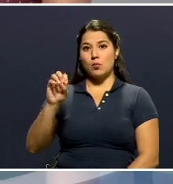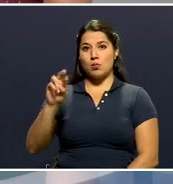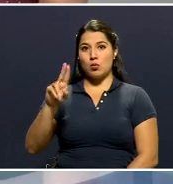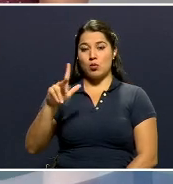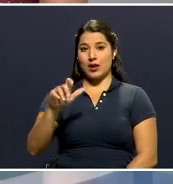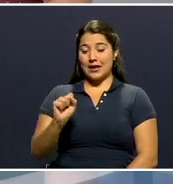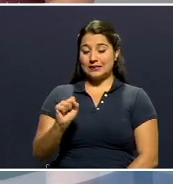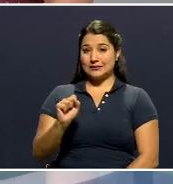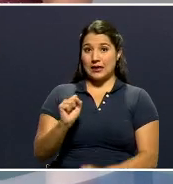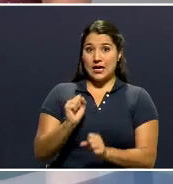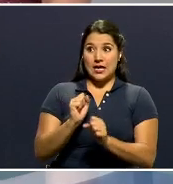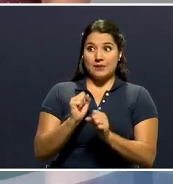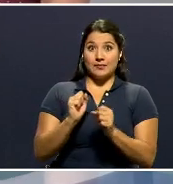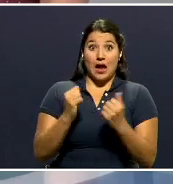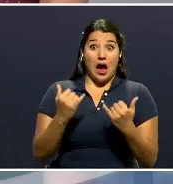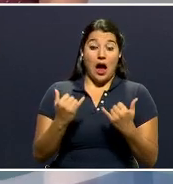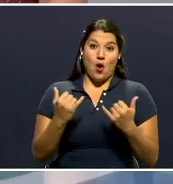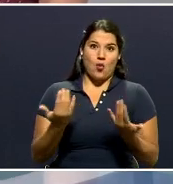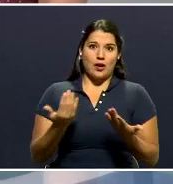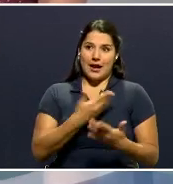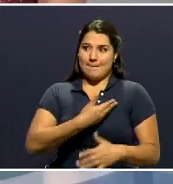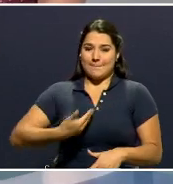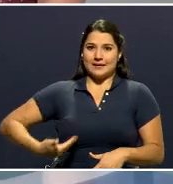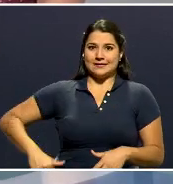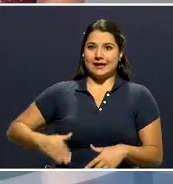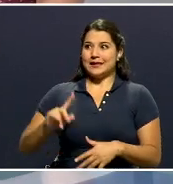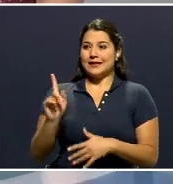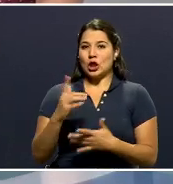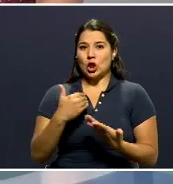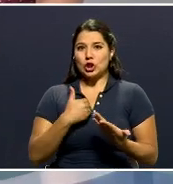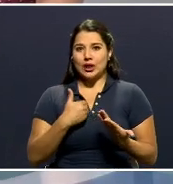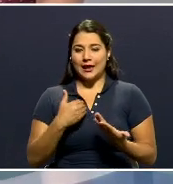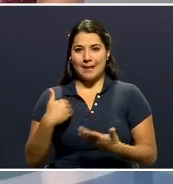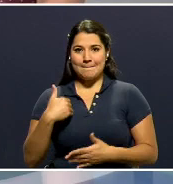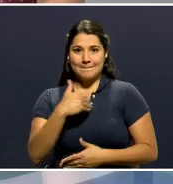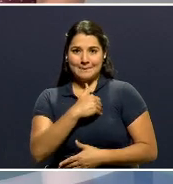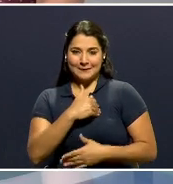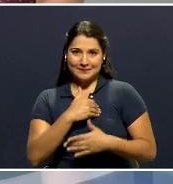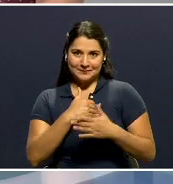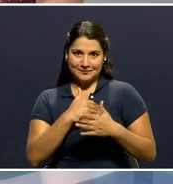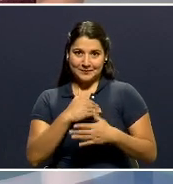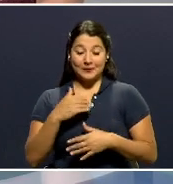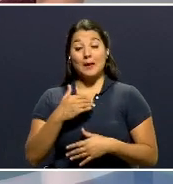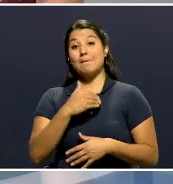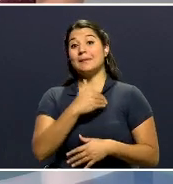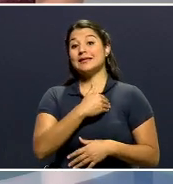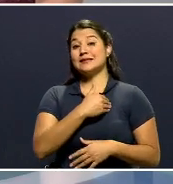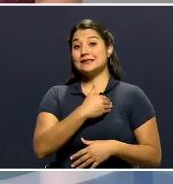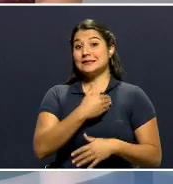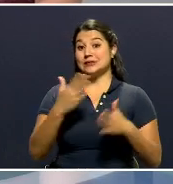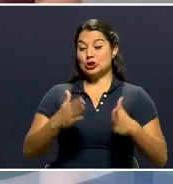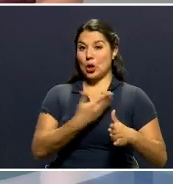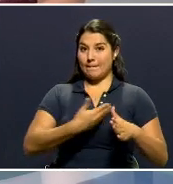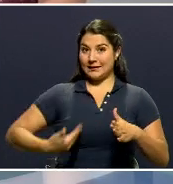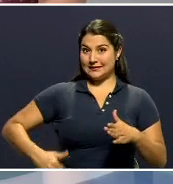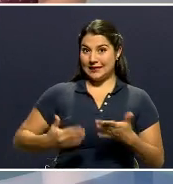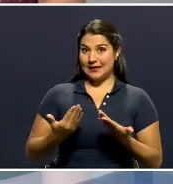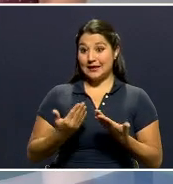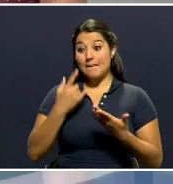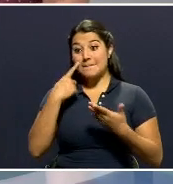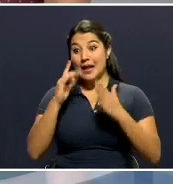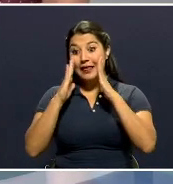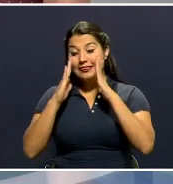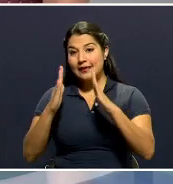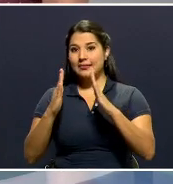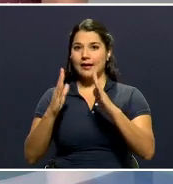al presidente sin interlocutor con la Asamblea Legislativa en un momento político decisivo y con proyectos claves para la agenda de gobierno, como